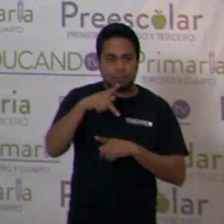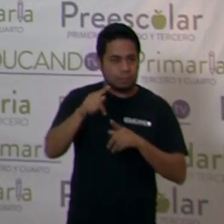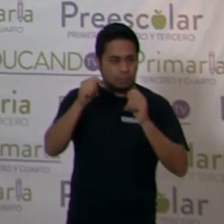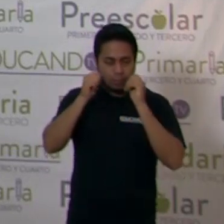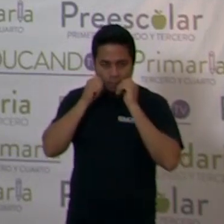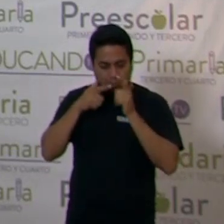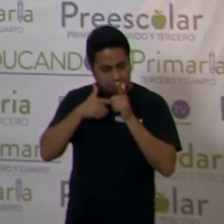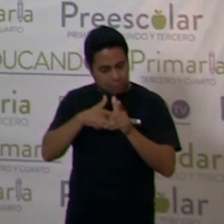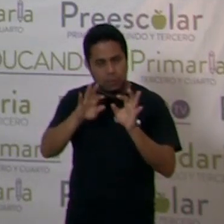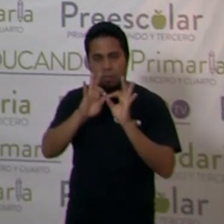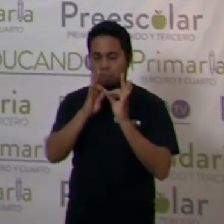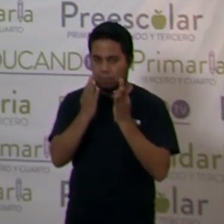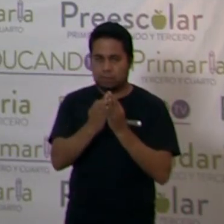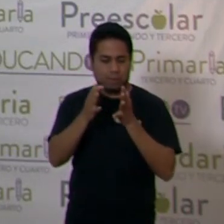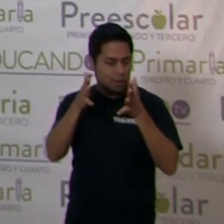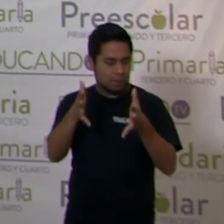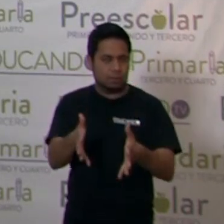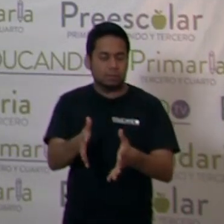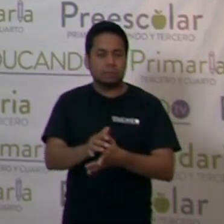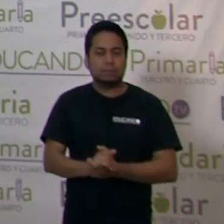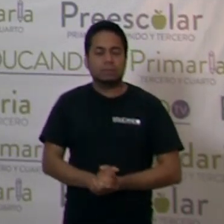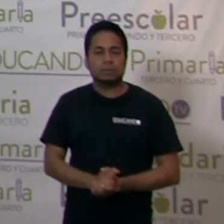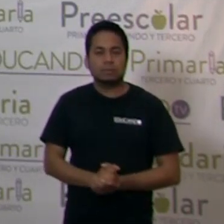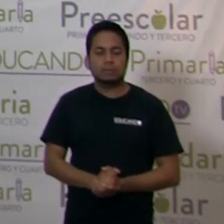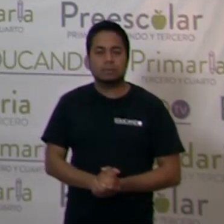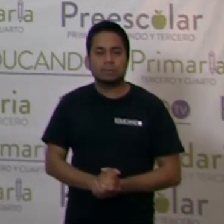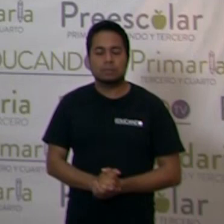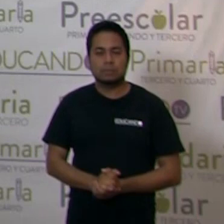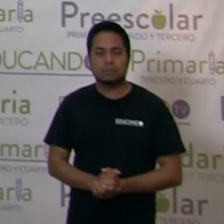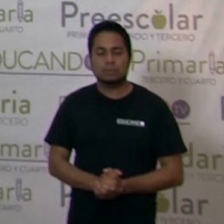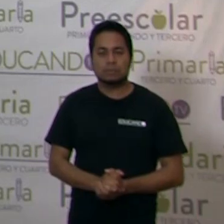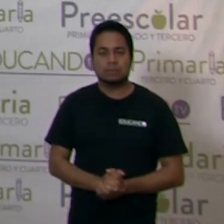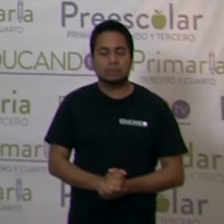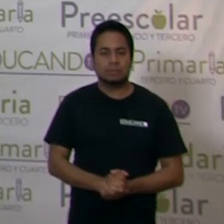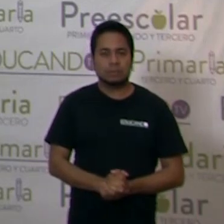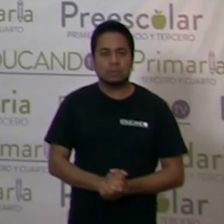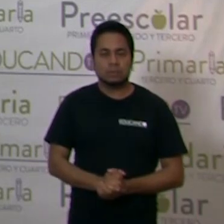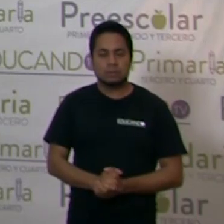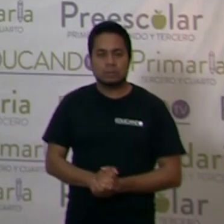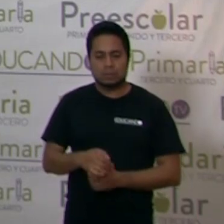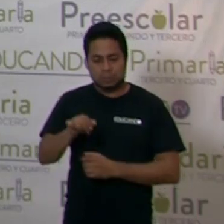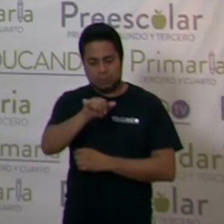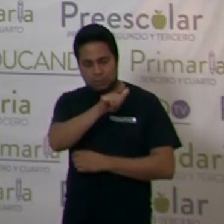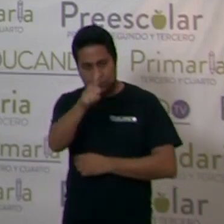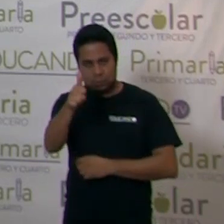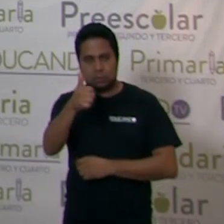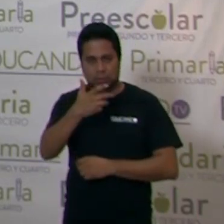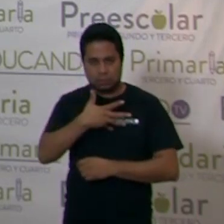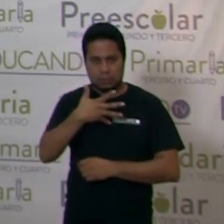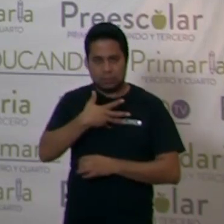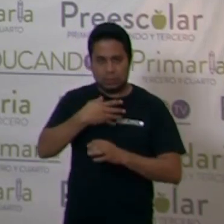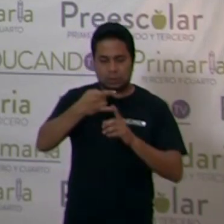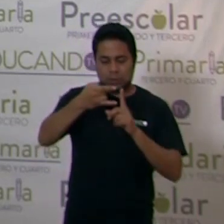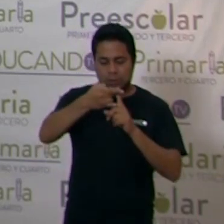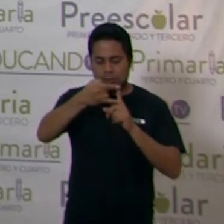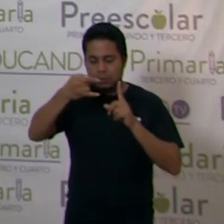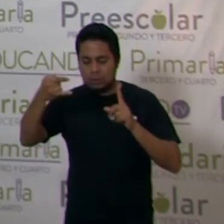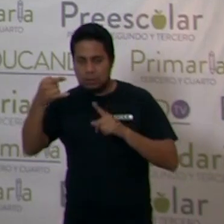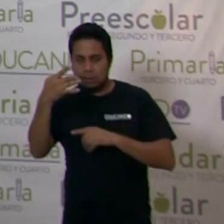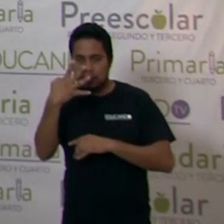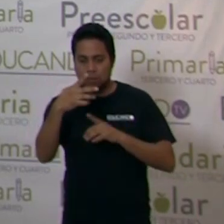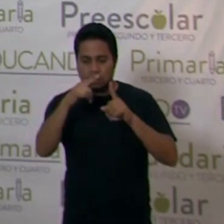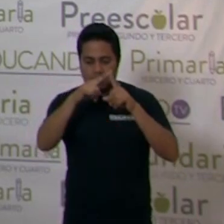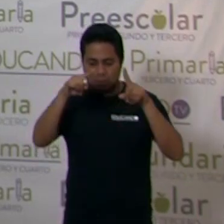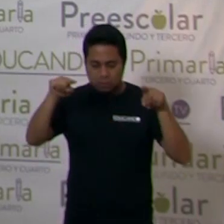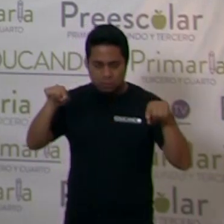figuras seguimos con uno que se parece mucho al cuadrado porque tiene cuatro lados pero no es